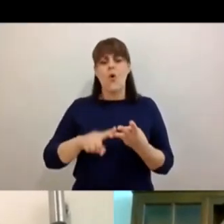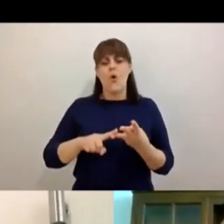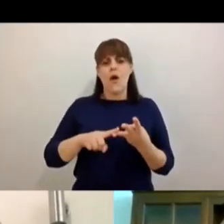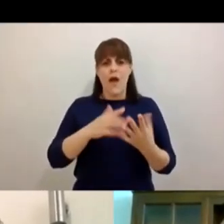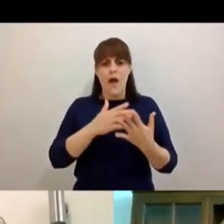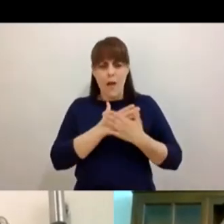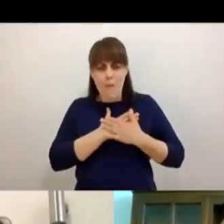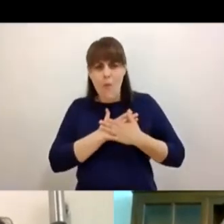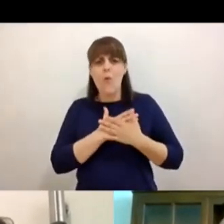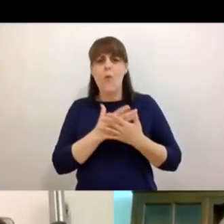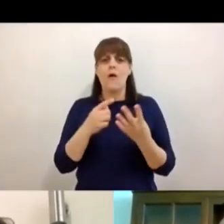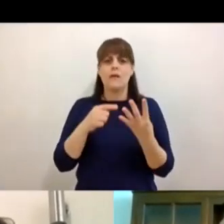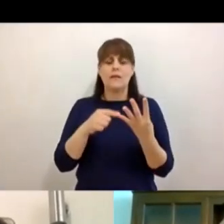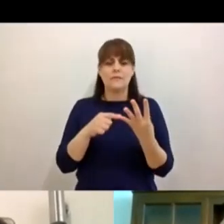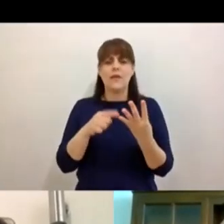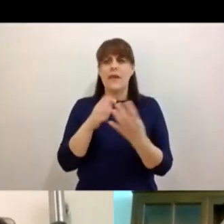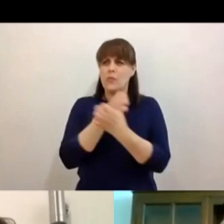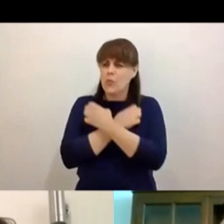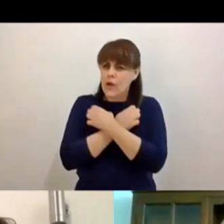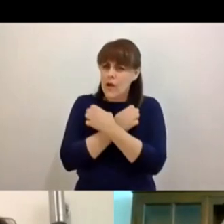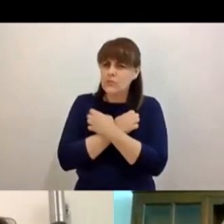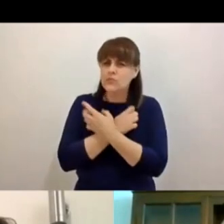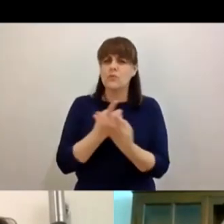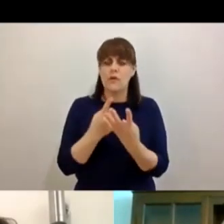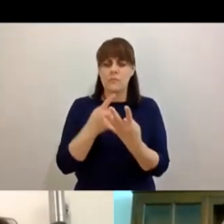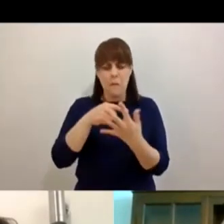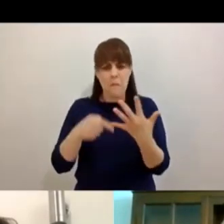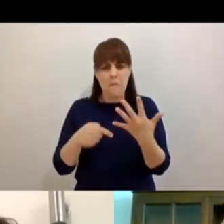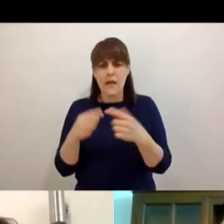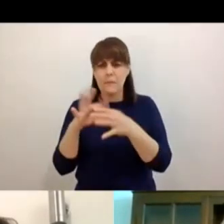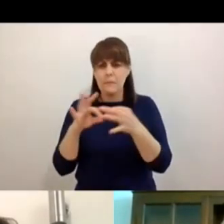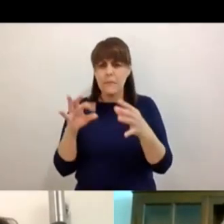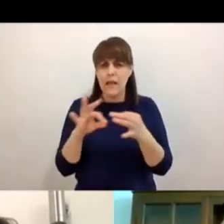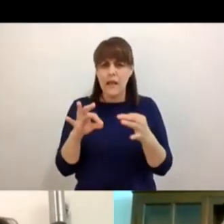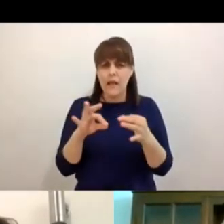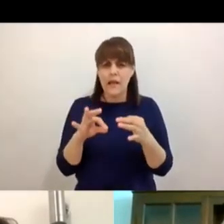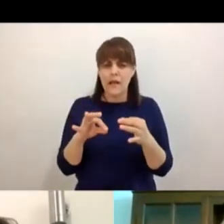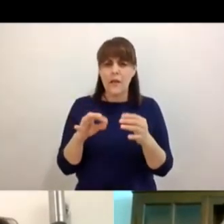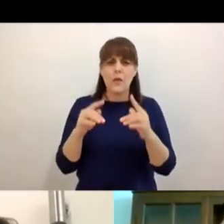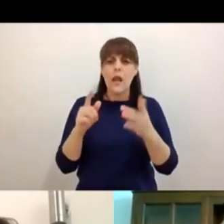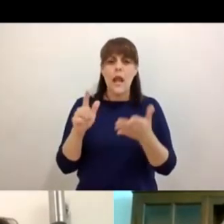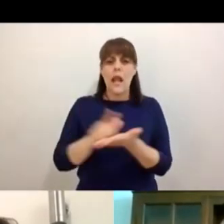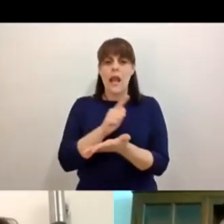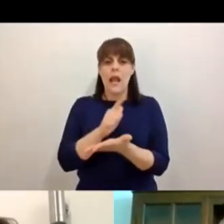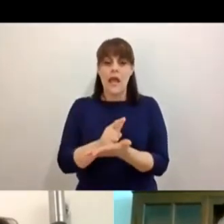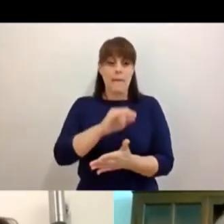reeducación. Hablaste de algo clave, pero que más allá de la ley y el blanco y negro,